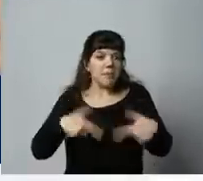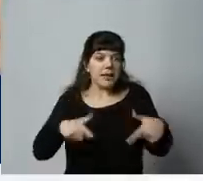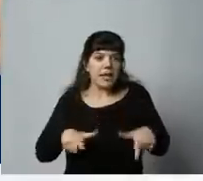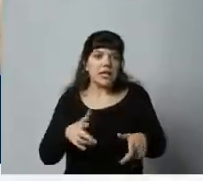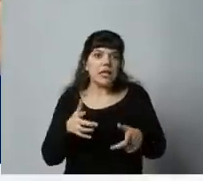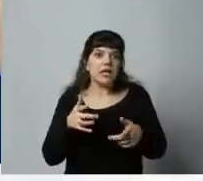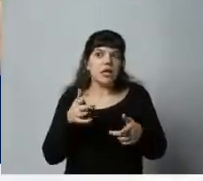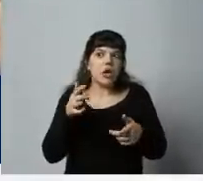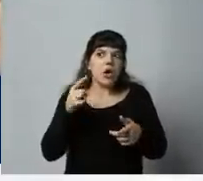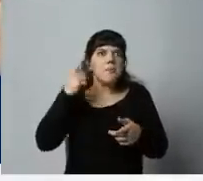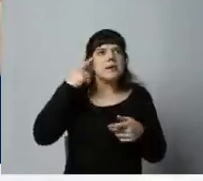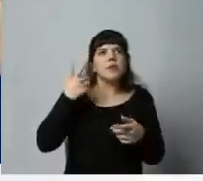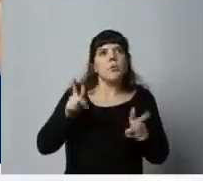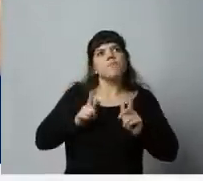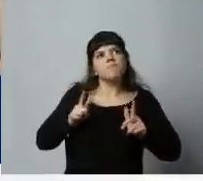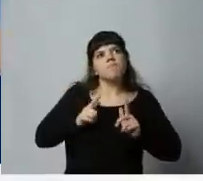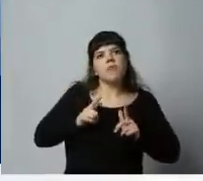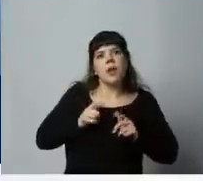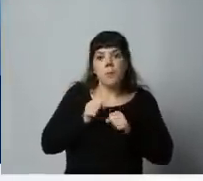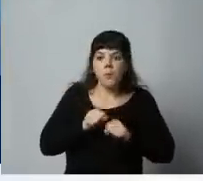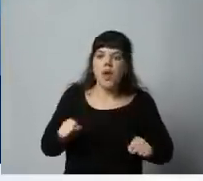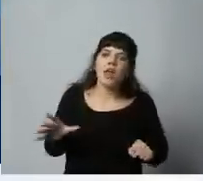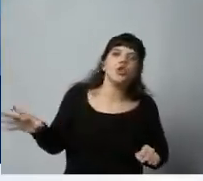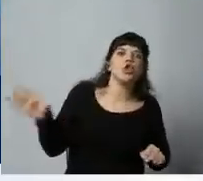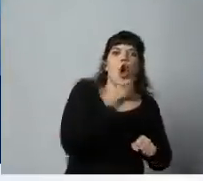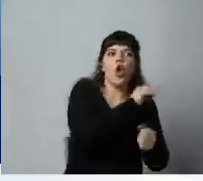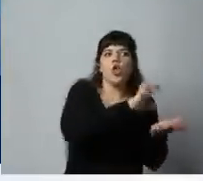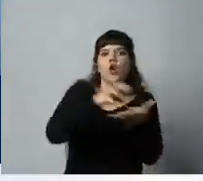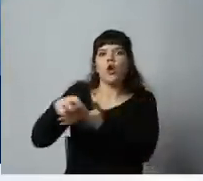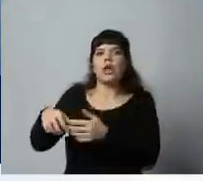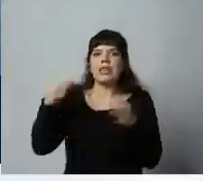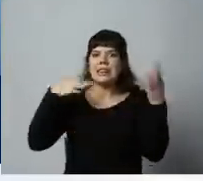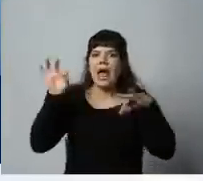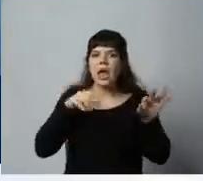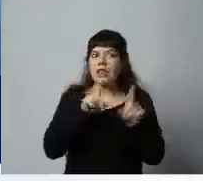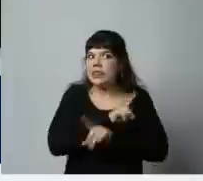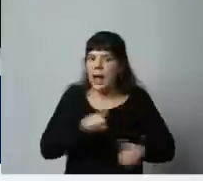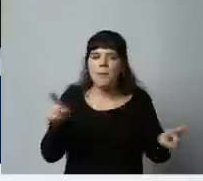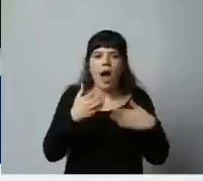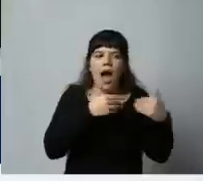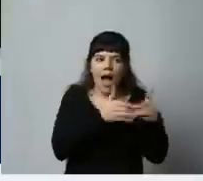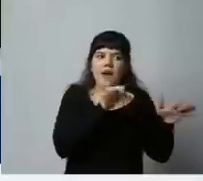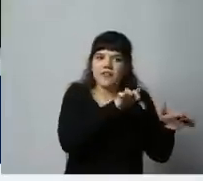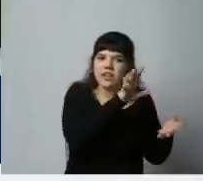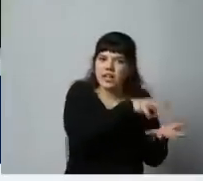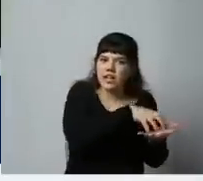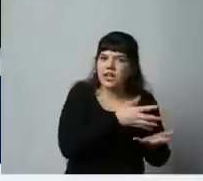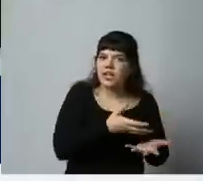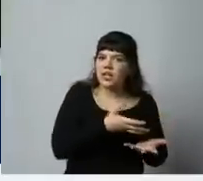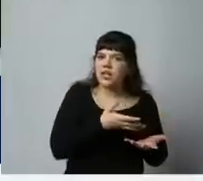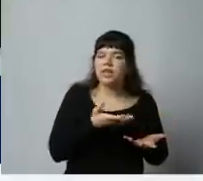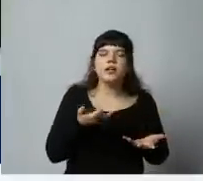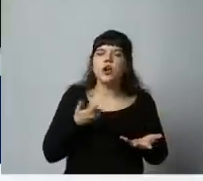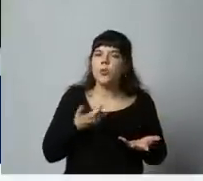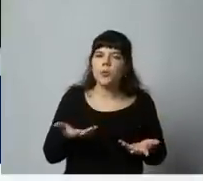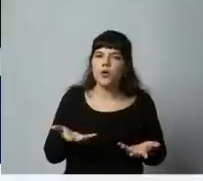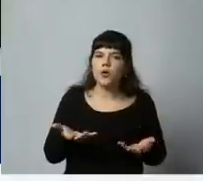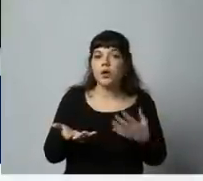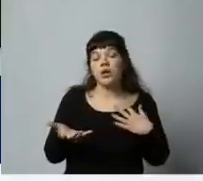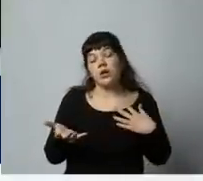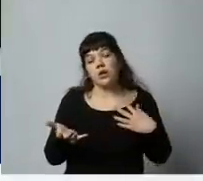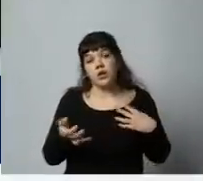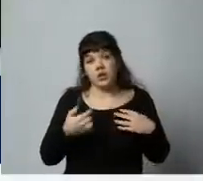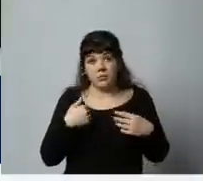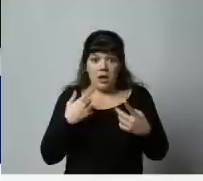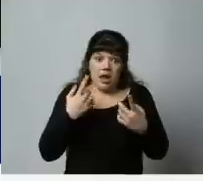todos todas las salas no se va a abrir tampoco el galpón no les han dicho nada eh A ver que alguien haya